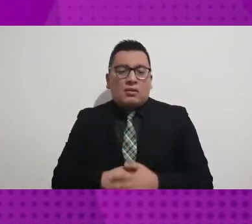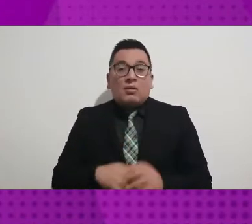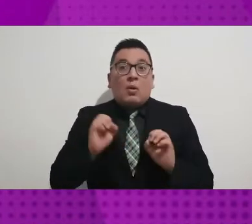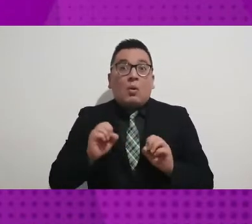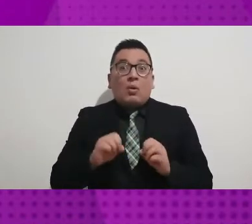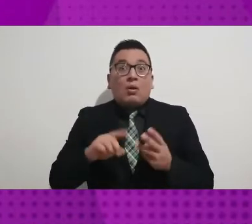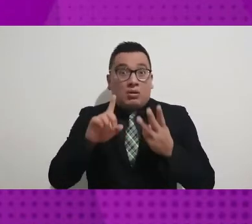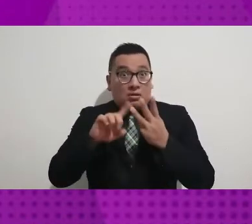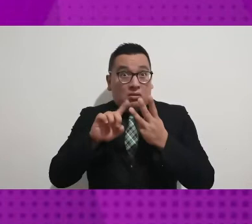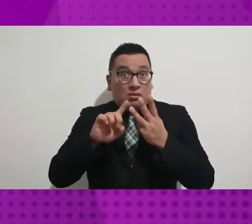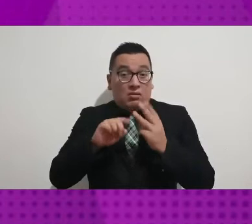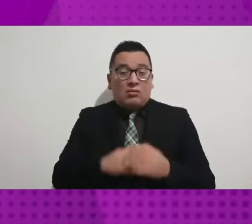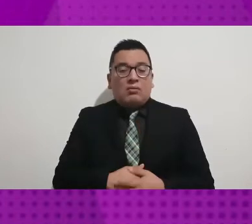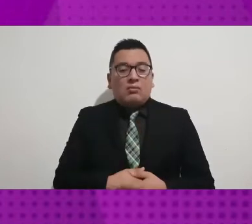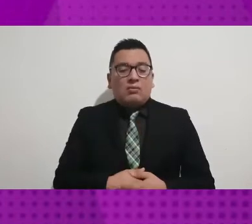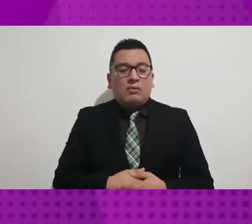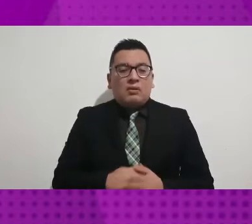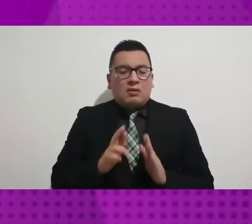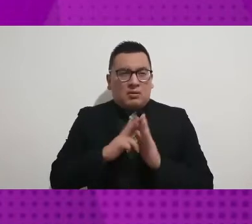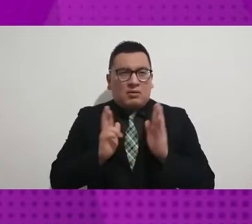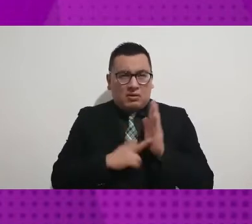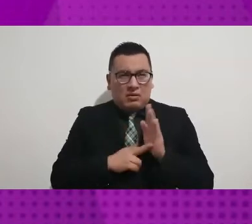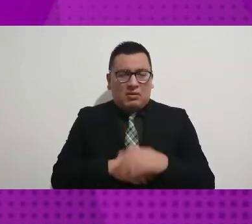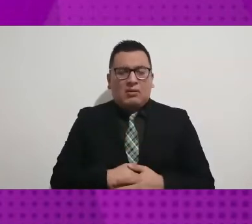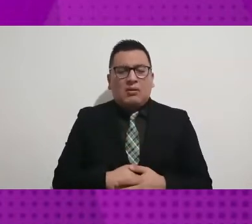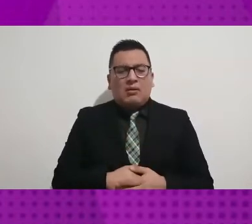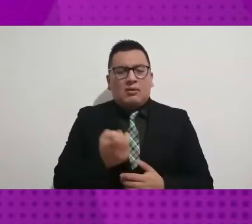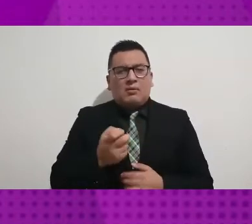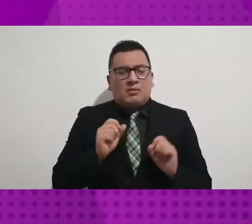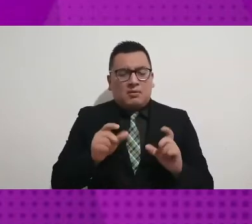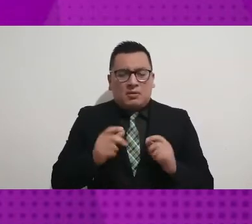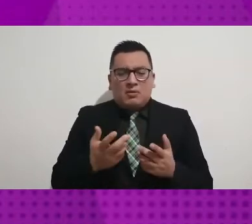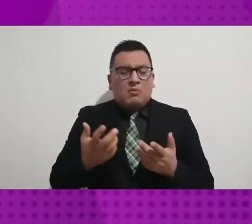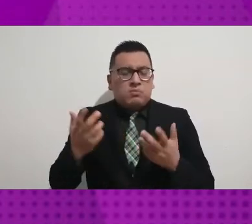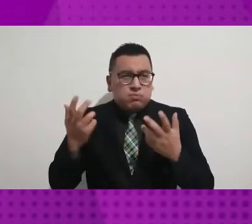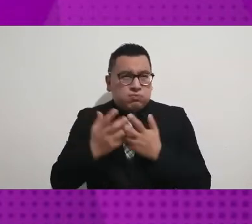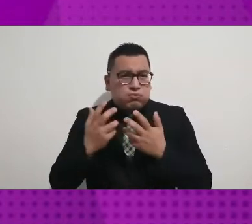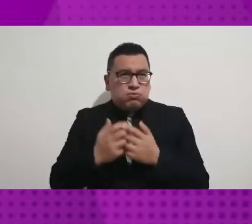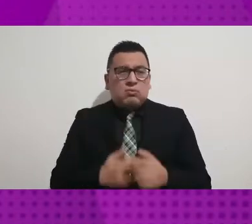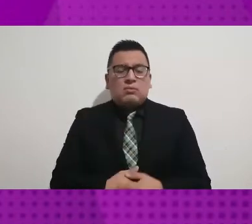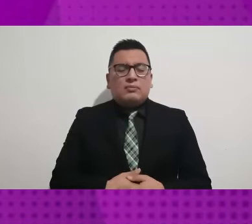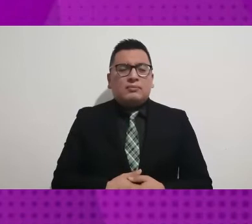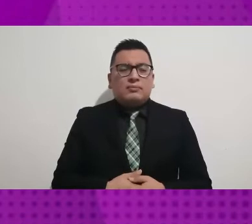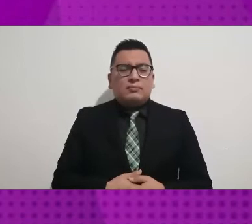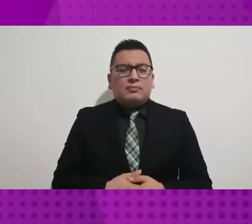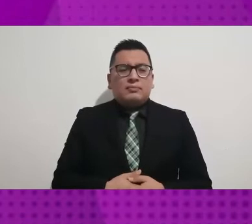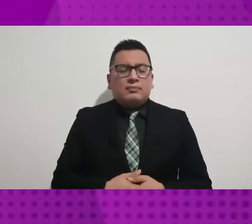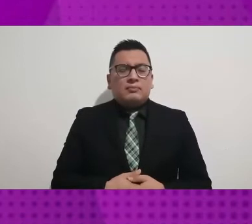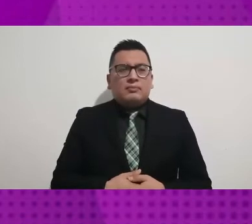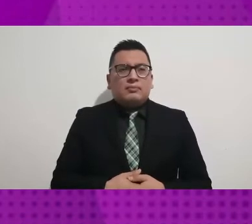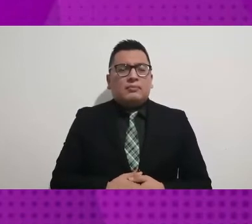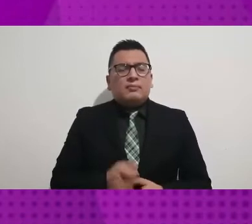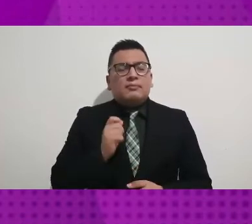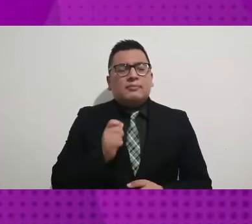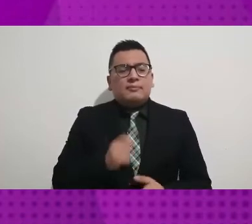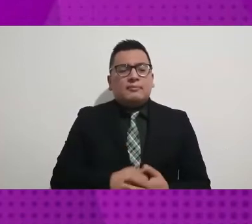independientes, ¿no? Y una tercera serie de reglas o de etapas, ¿no? Y que más o menos van coincidiendo con las etapas del